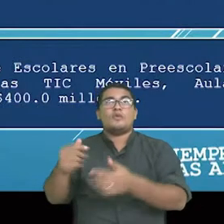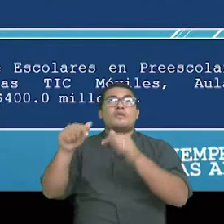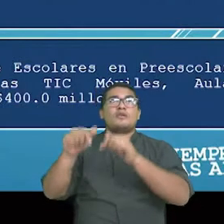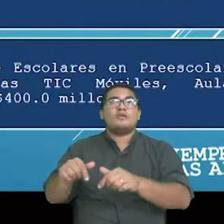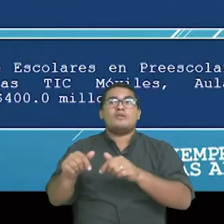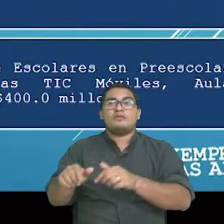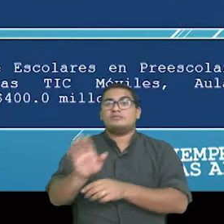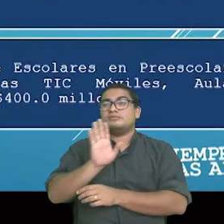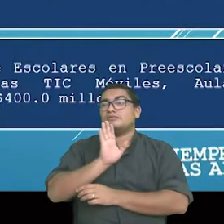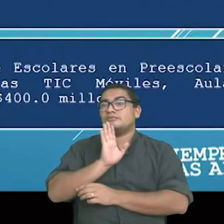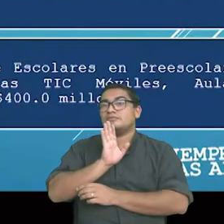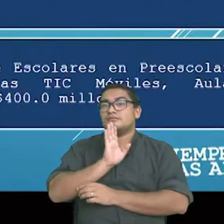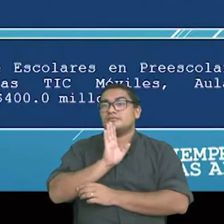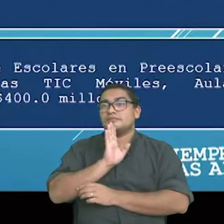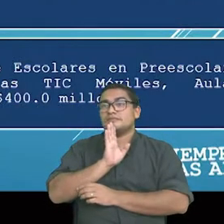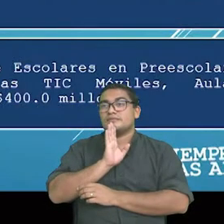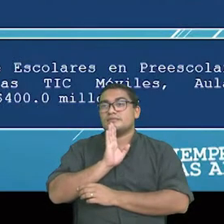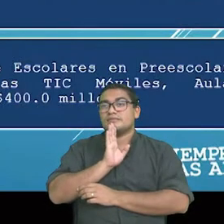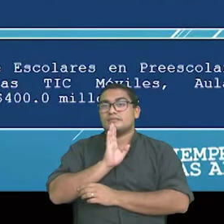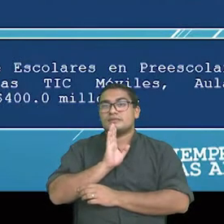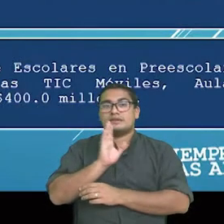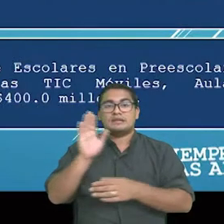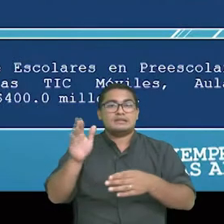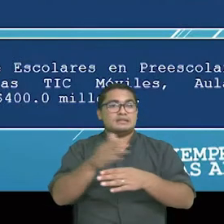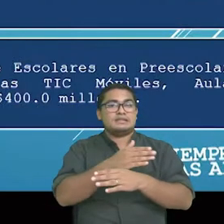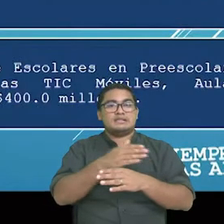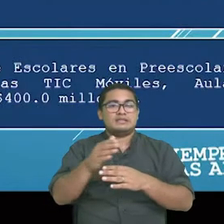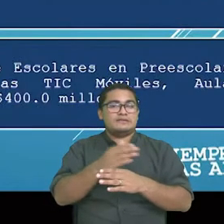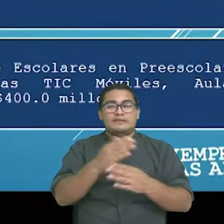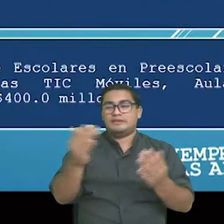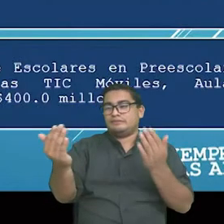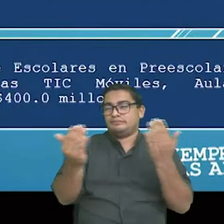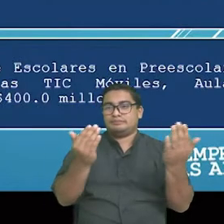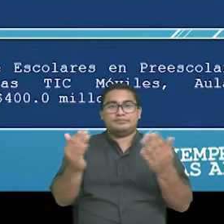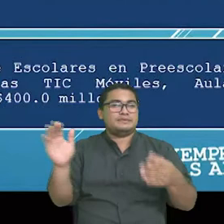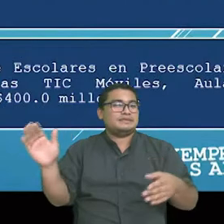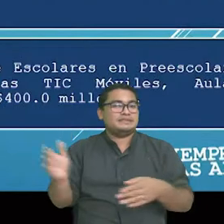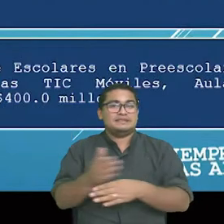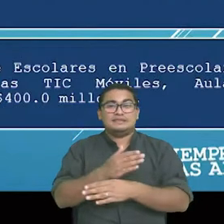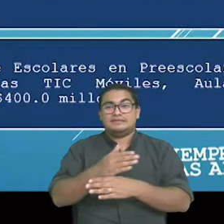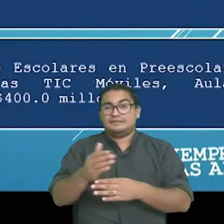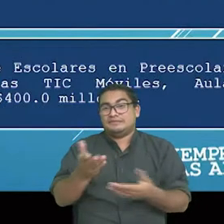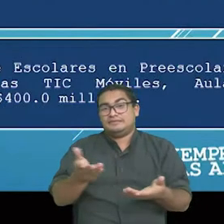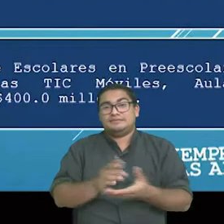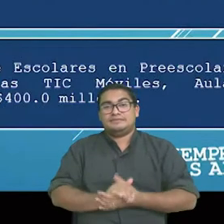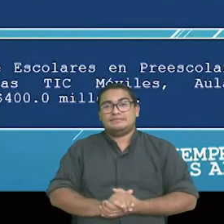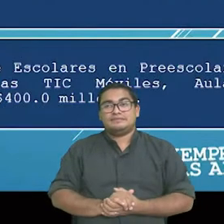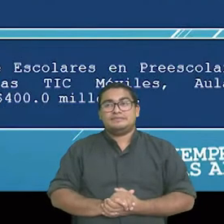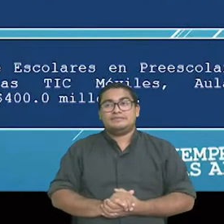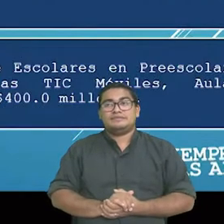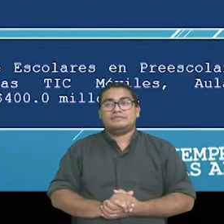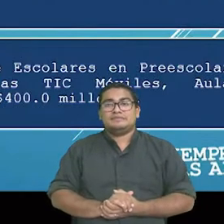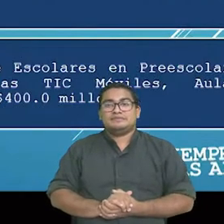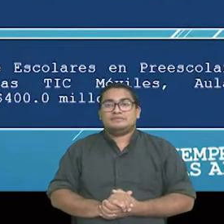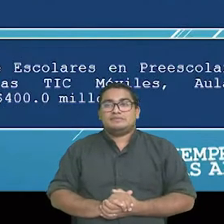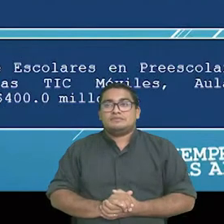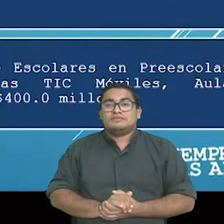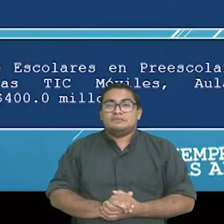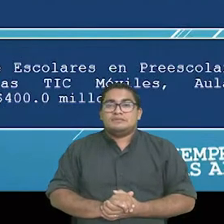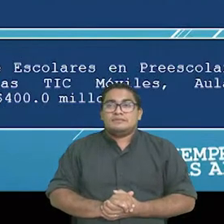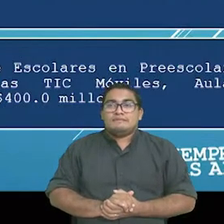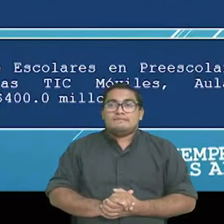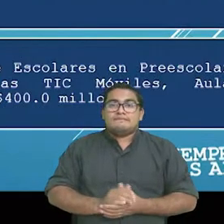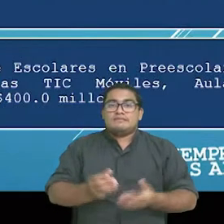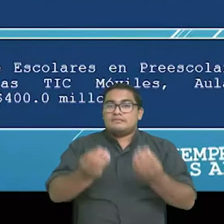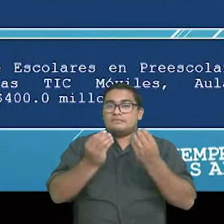que estás hablando de dos colegios, de dos universos paralelos y distintos, sí. Pues, ¿me entendés? Aparte de eso,